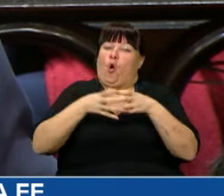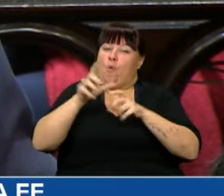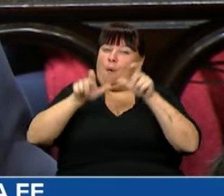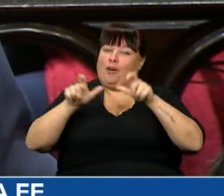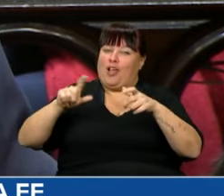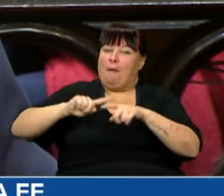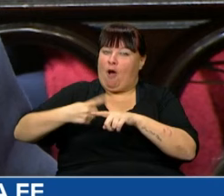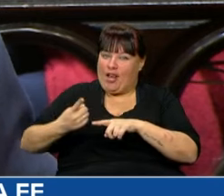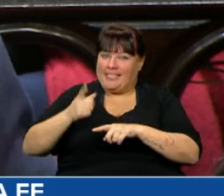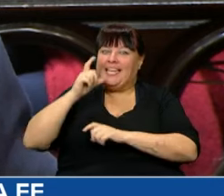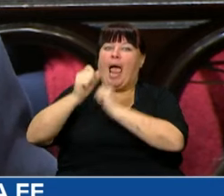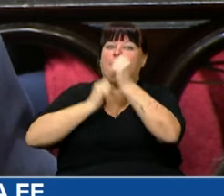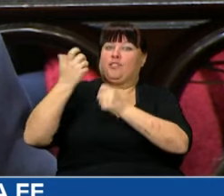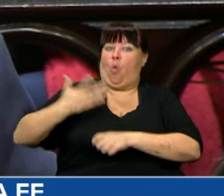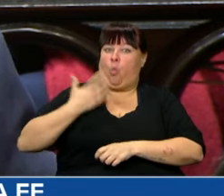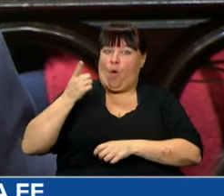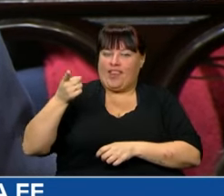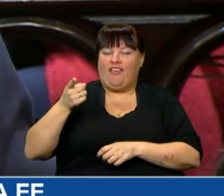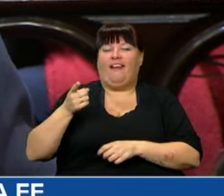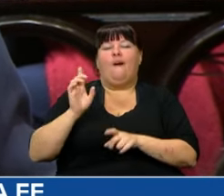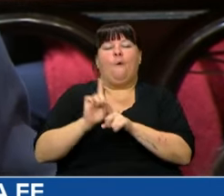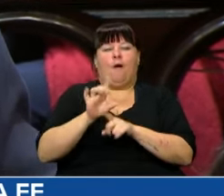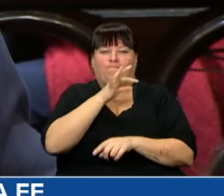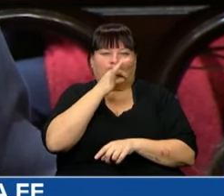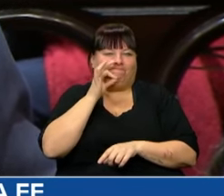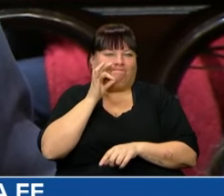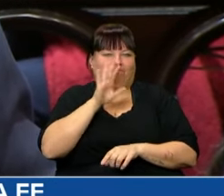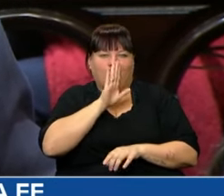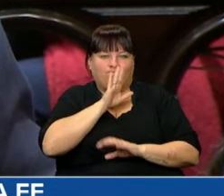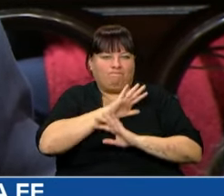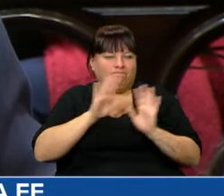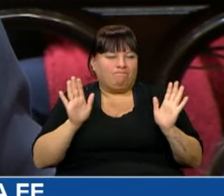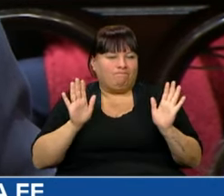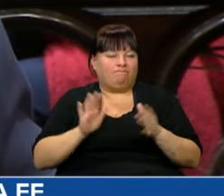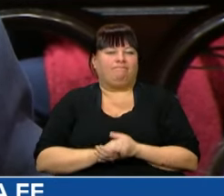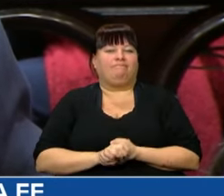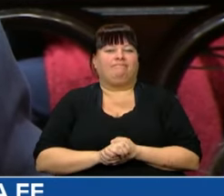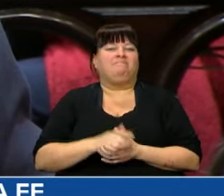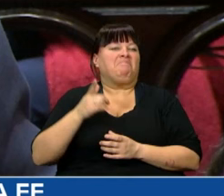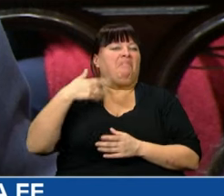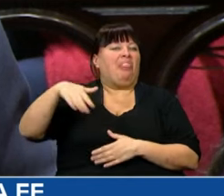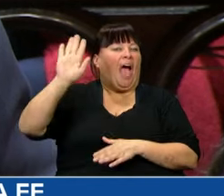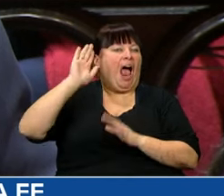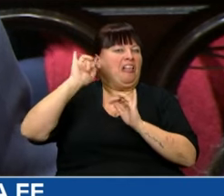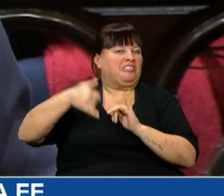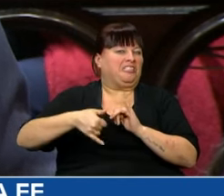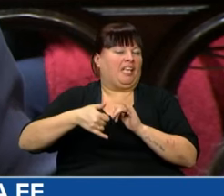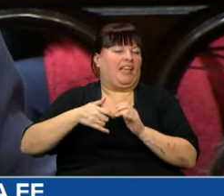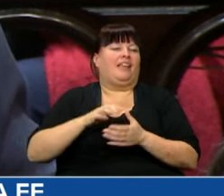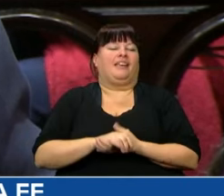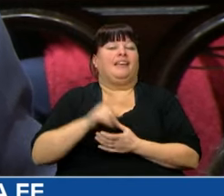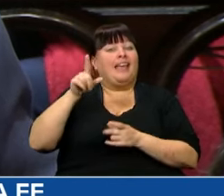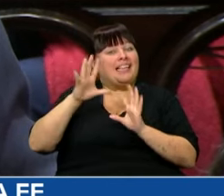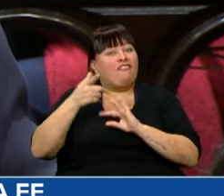de la política argentina y del empresariado estuvieron callados detrás de esta decisión que va